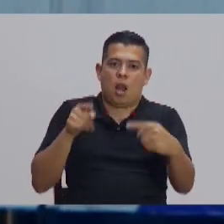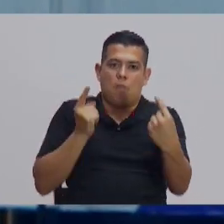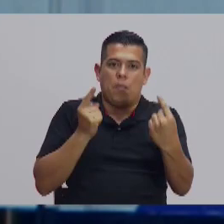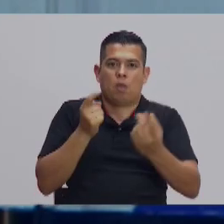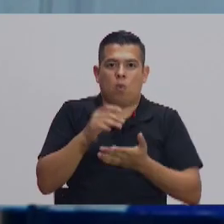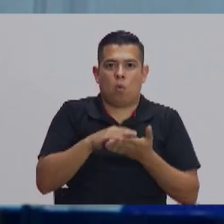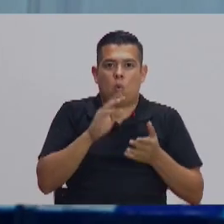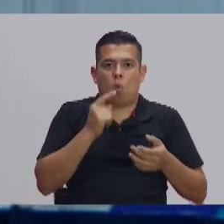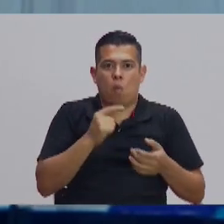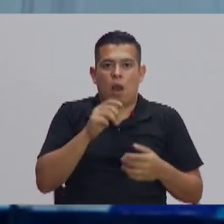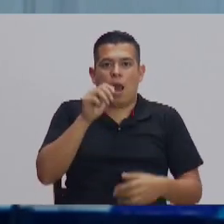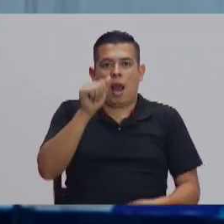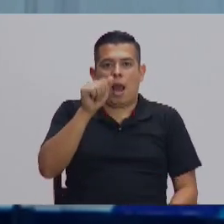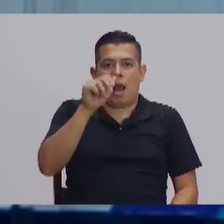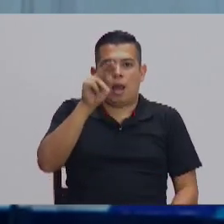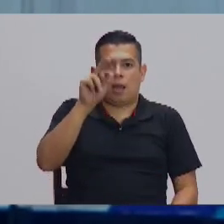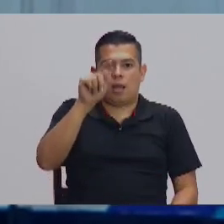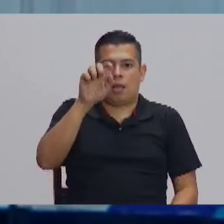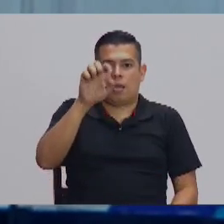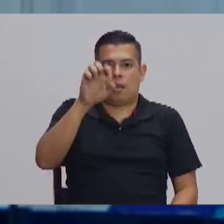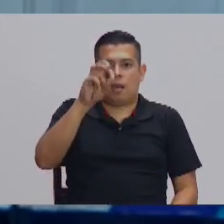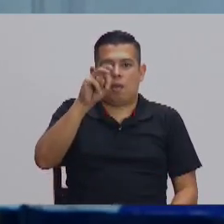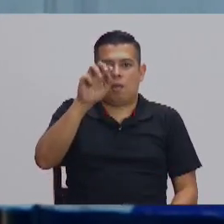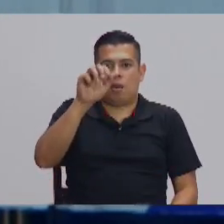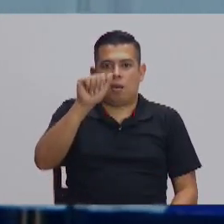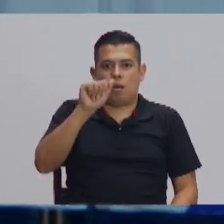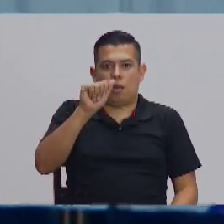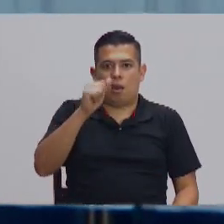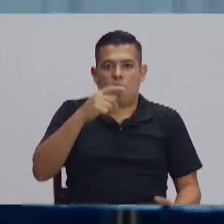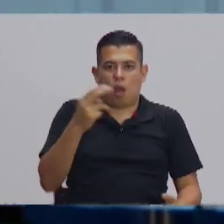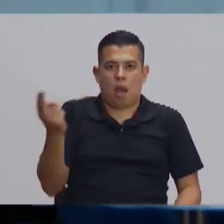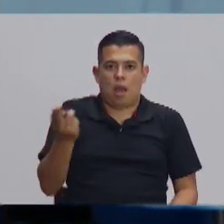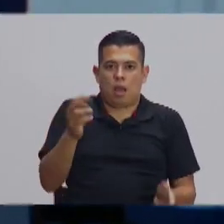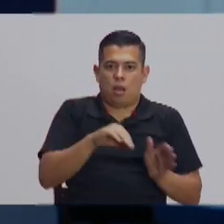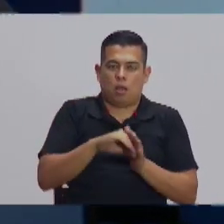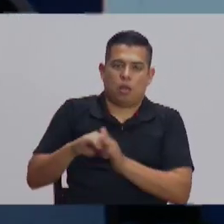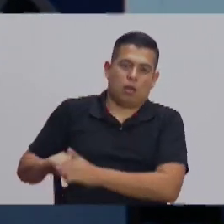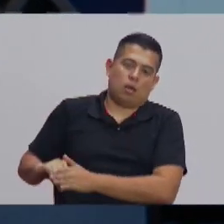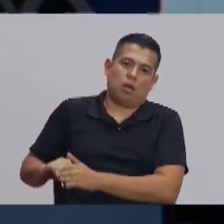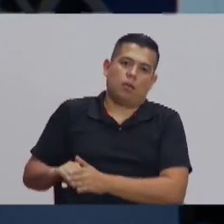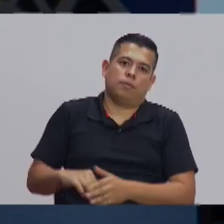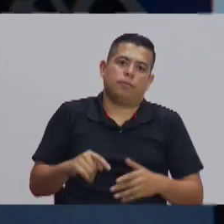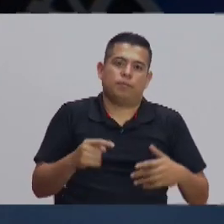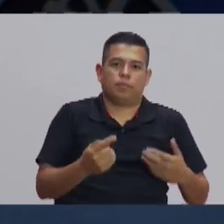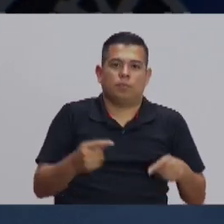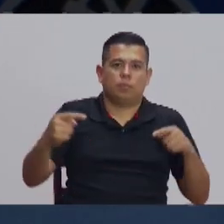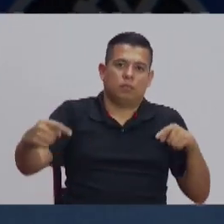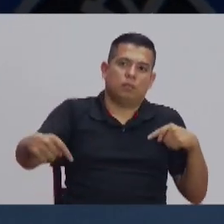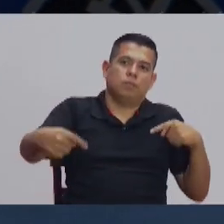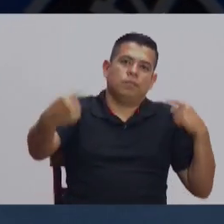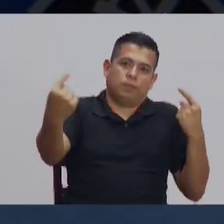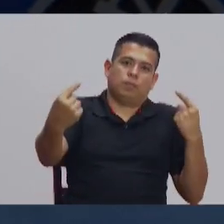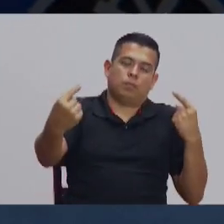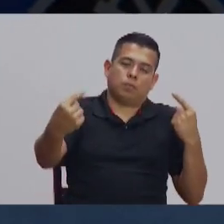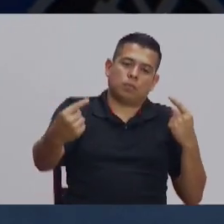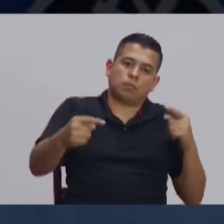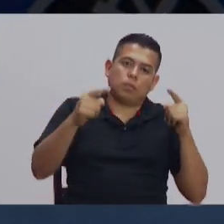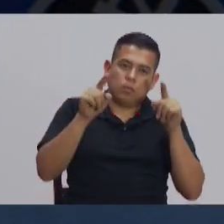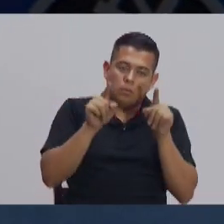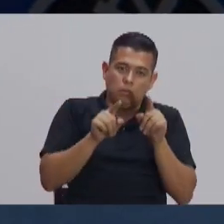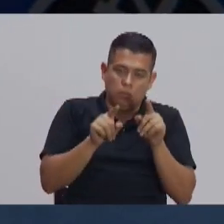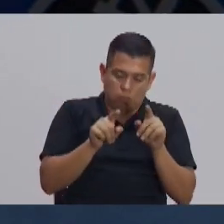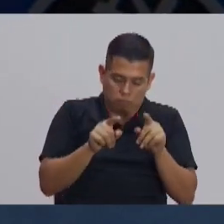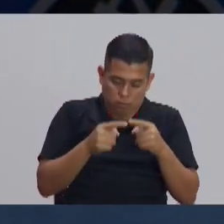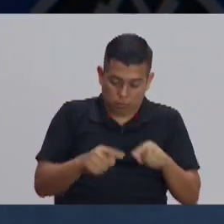hayáis quitado el anatema de en medio de vosotros ese era can que había tomado del enemigo pero la